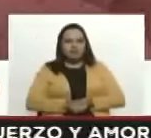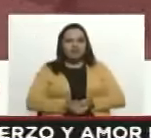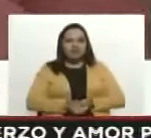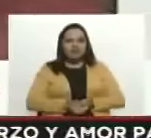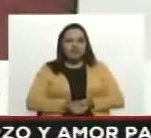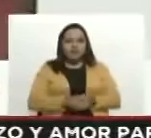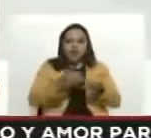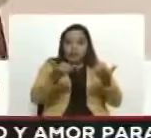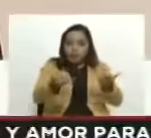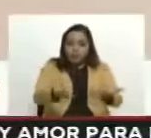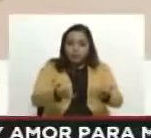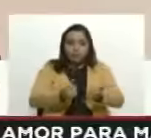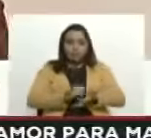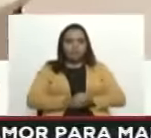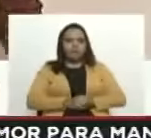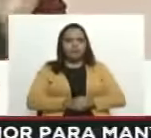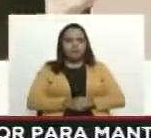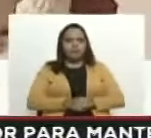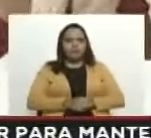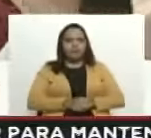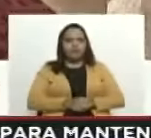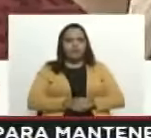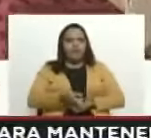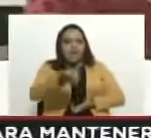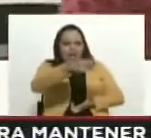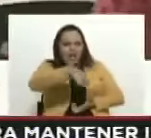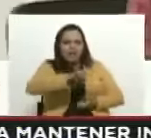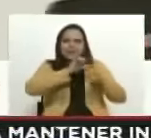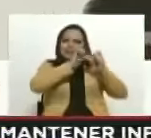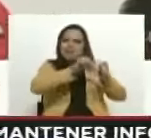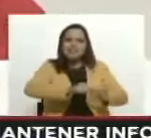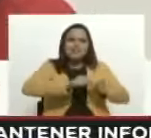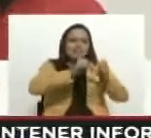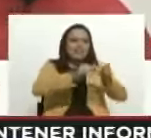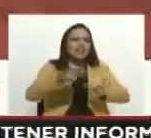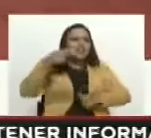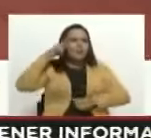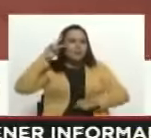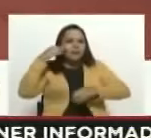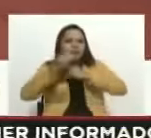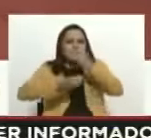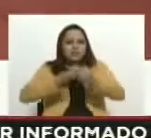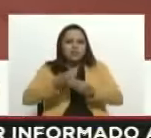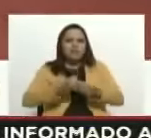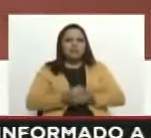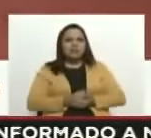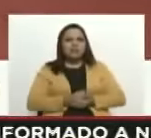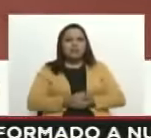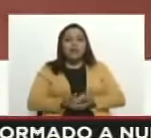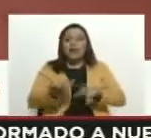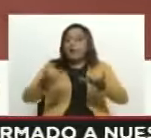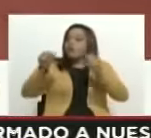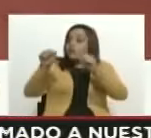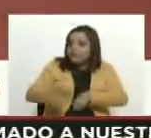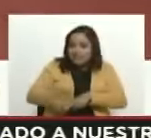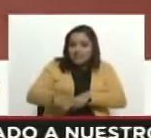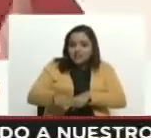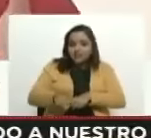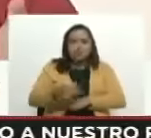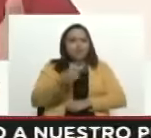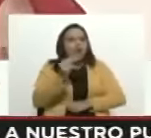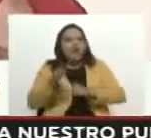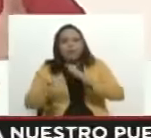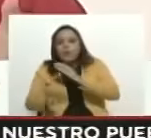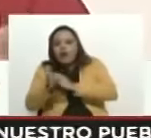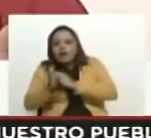Ahora, ellos le siguen cayendo a coba a su gente. Ellos le siguen cayendo, ahora sí, no sé qué. No va. Esa